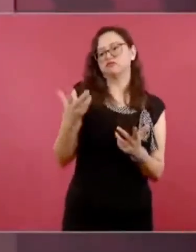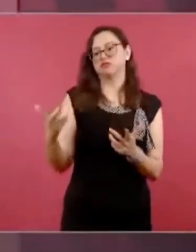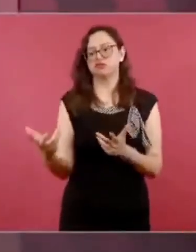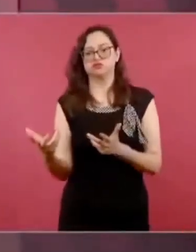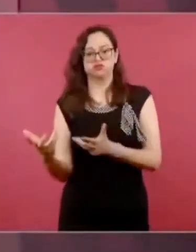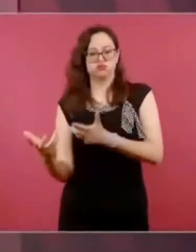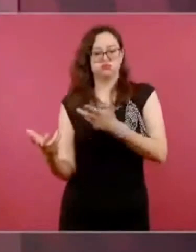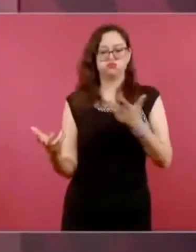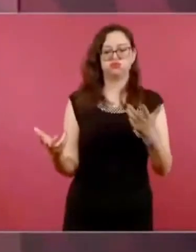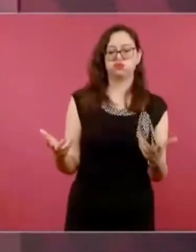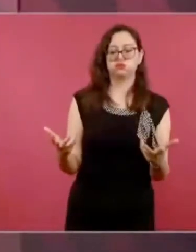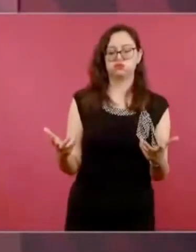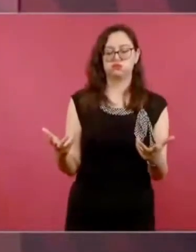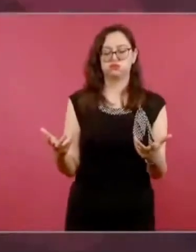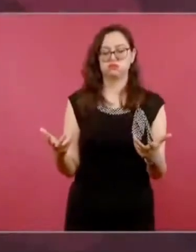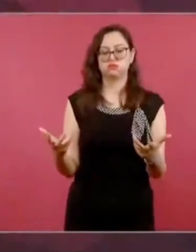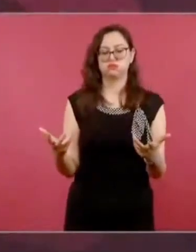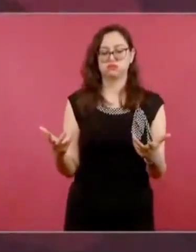opositores